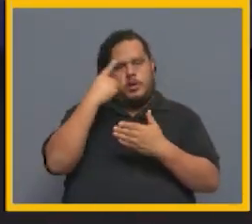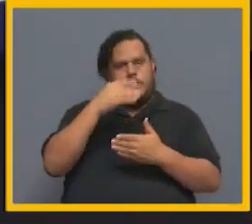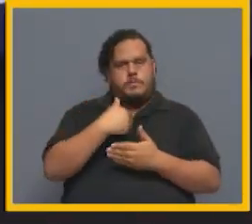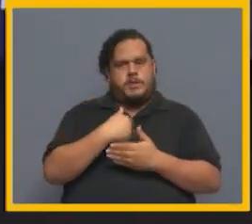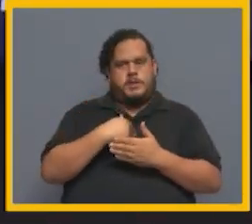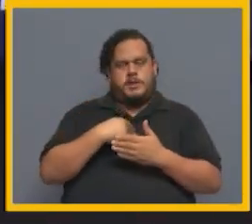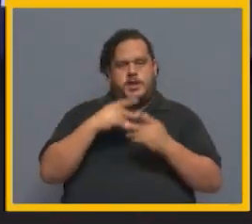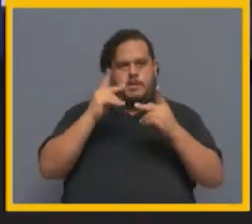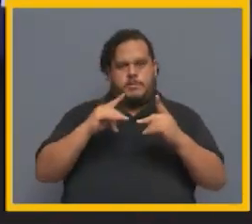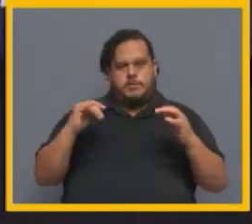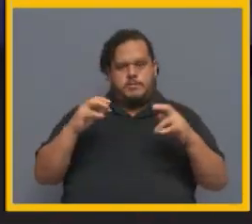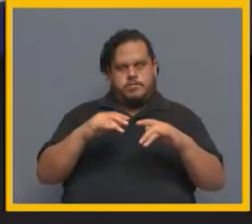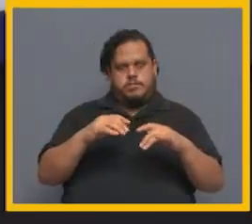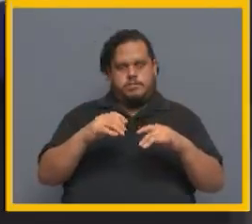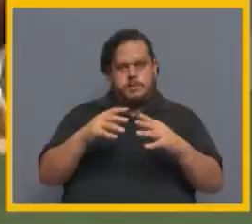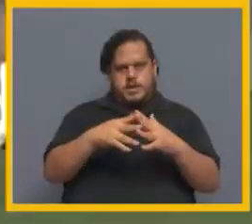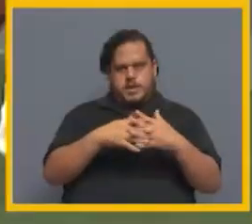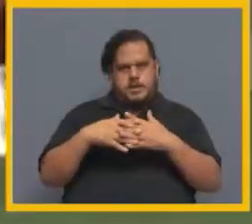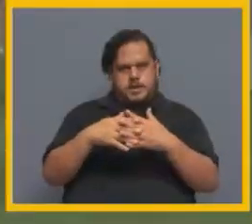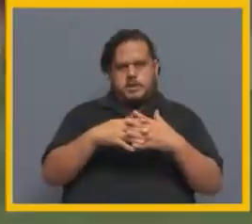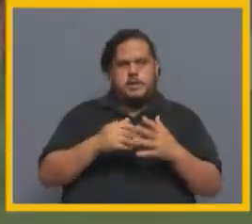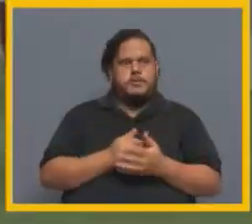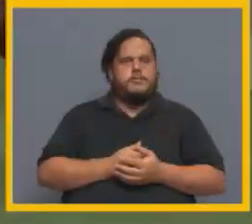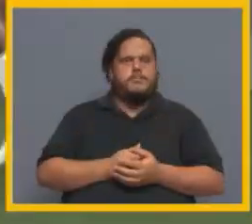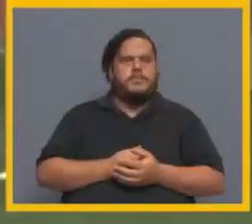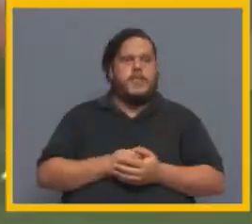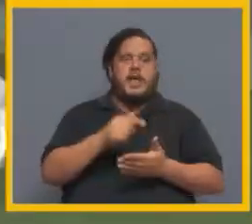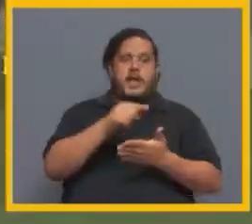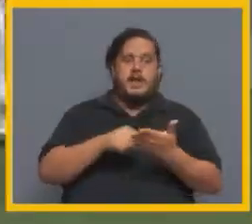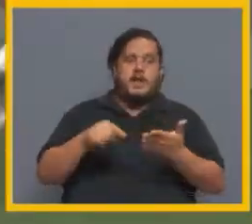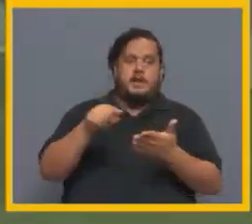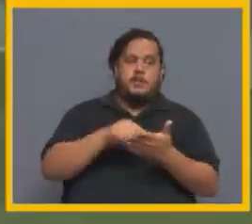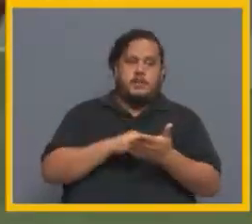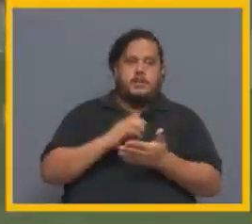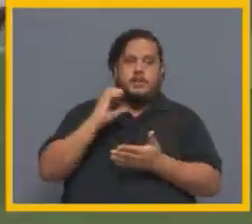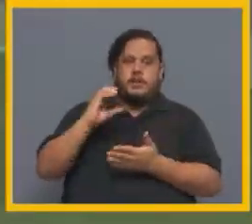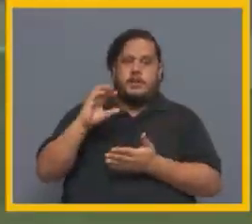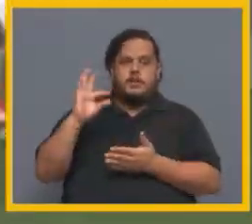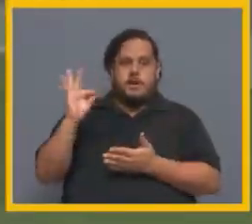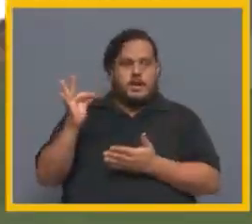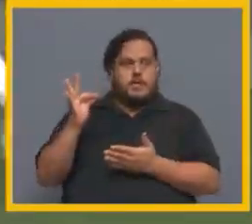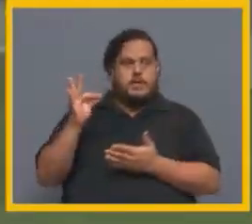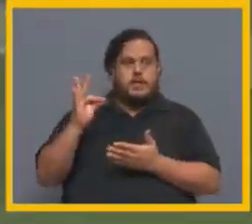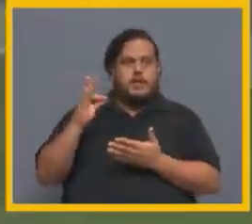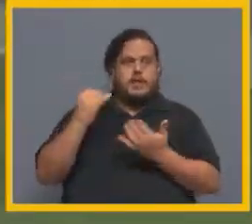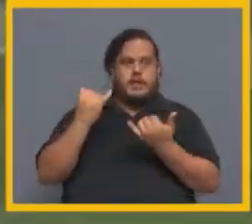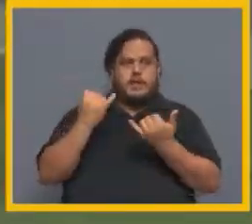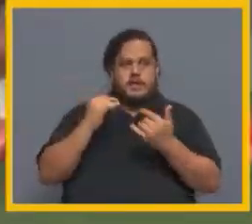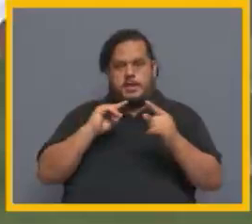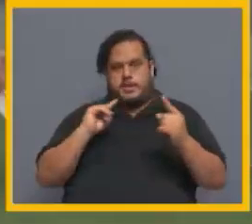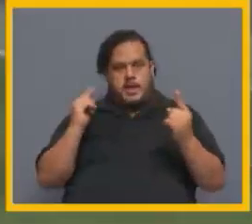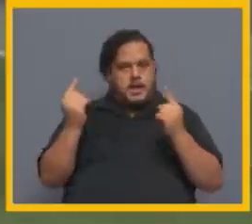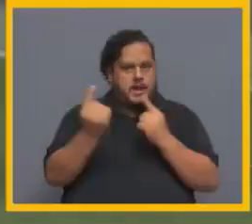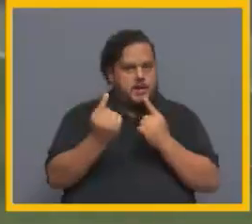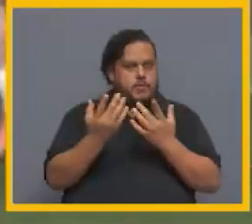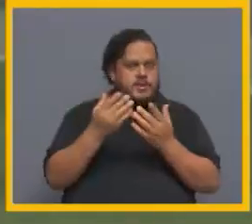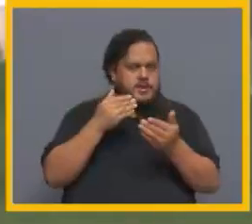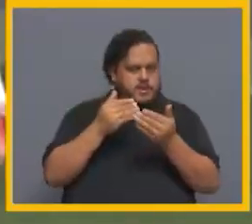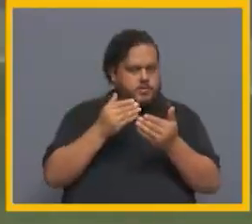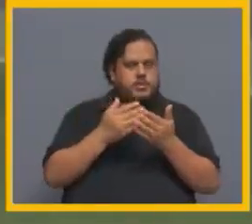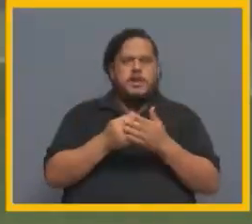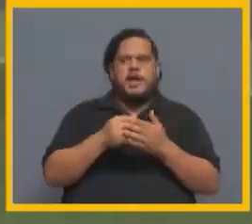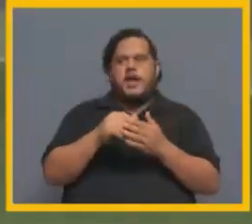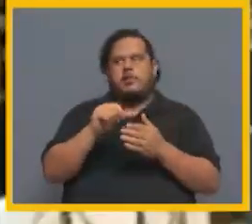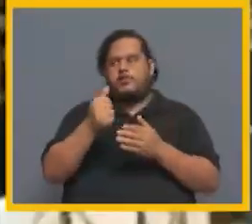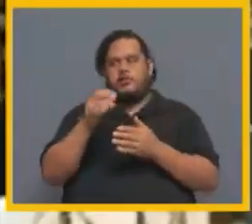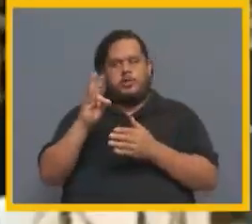públicos en el estadio. La eliminatoria de la CONCACAF está a la vuelta de la esquina. Y a diferencia de los otros